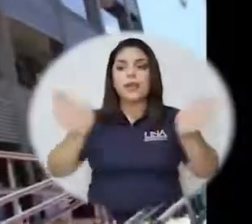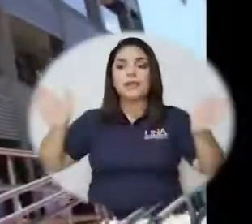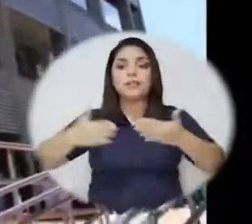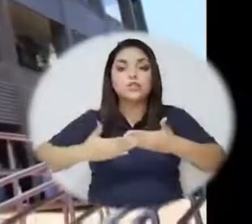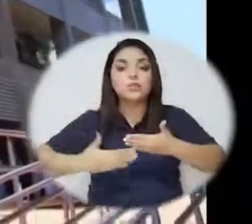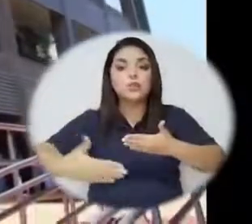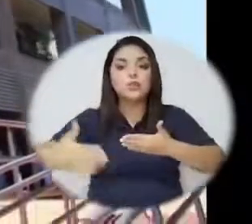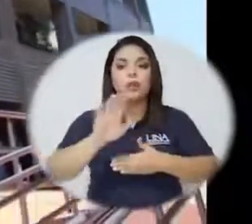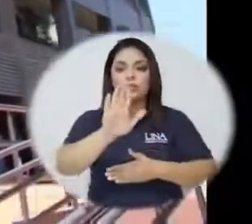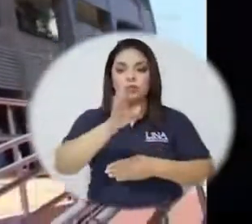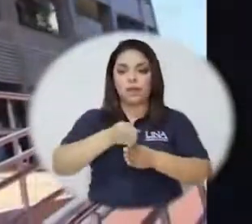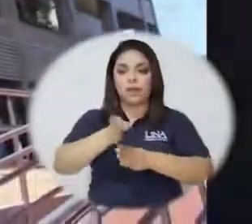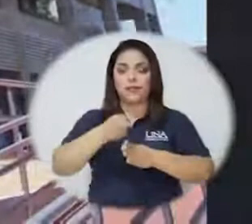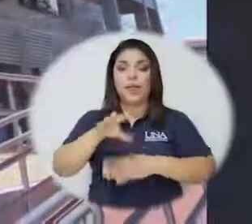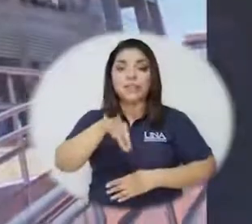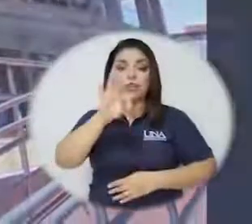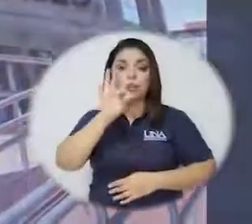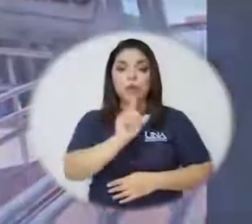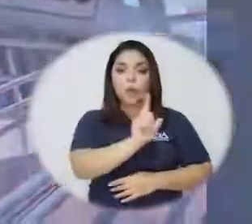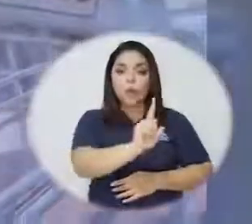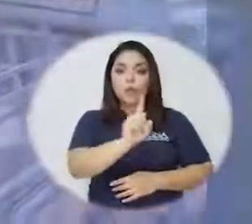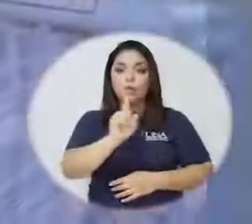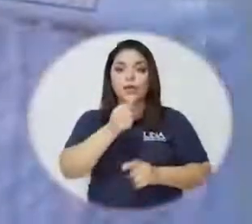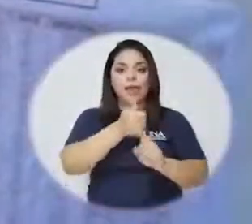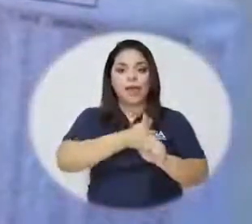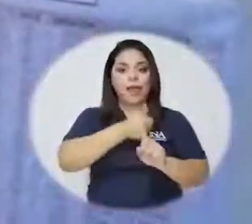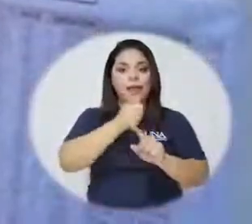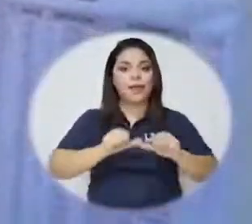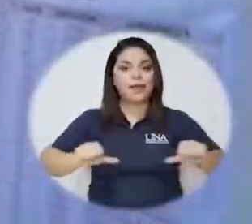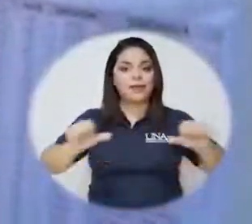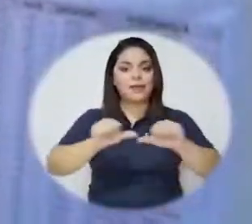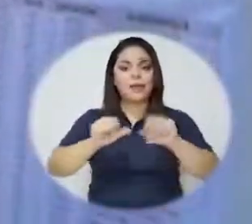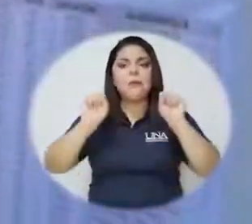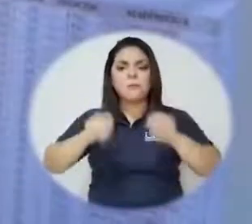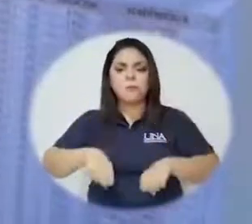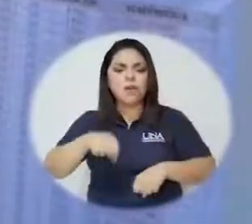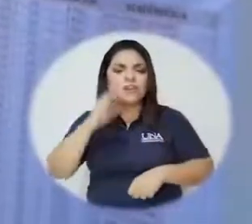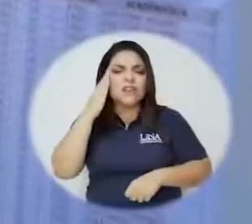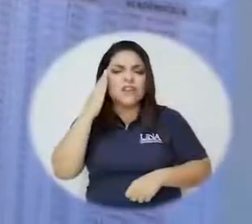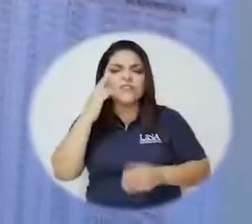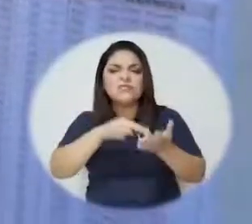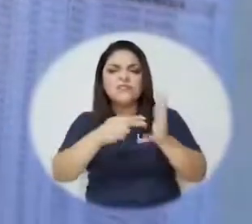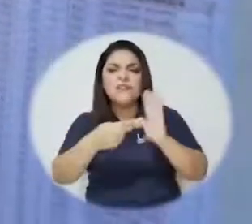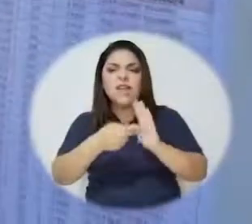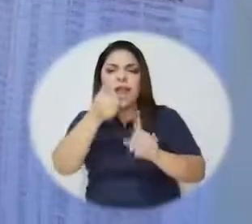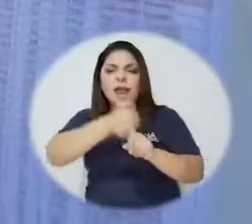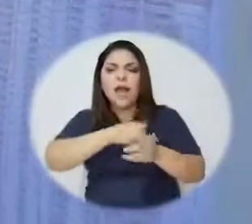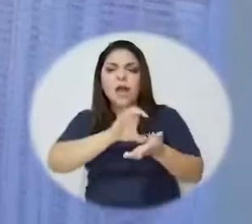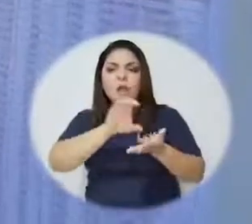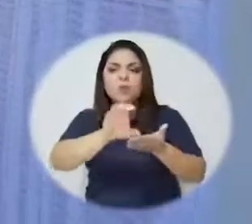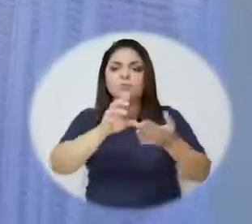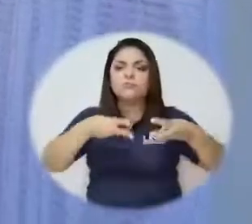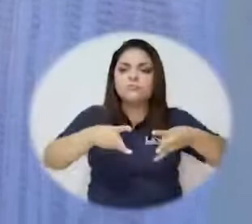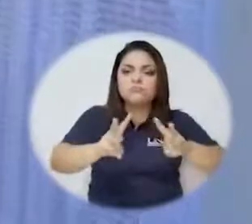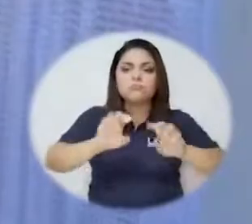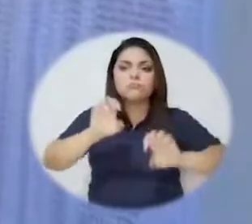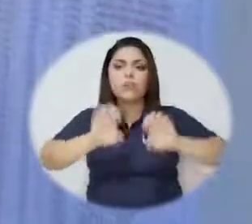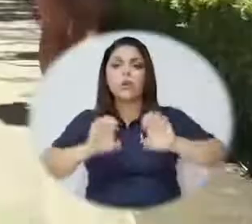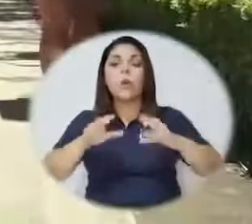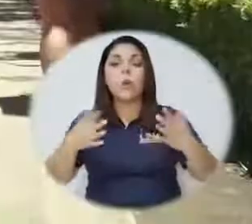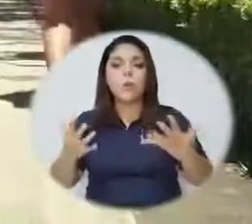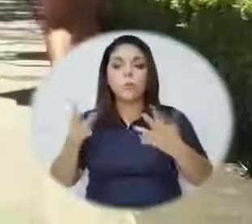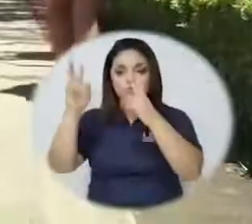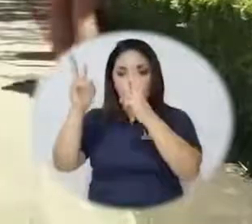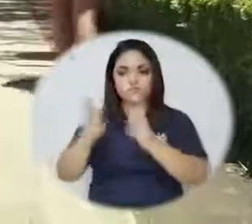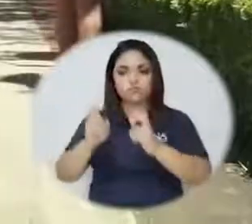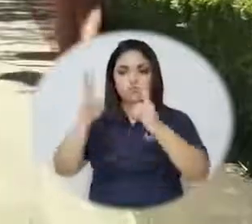la carrera, escogiendo uno de cada área. Podés conocer en qué consiste cada curso, su metodología y evaluación,